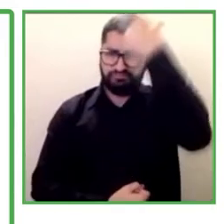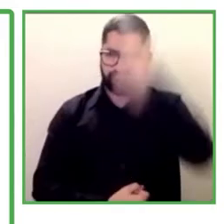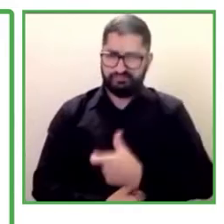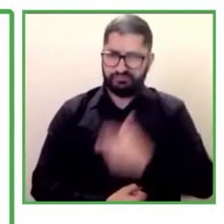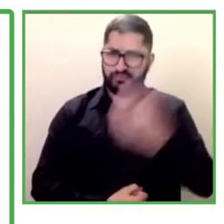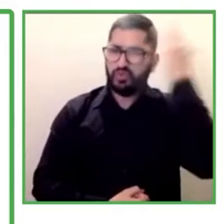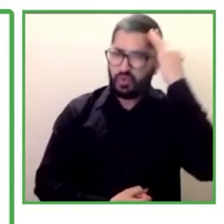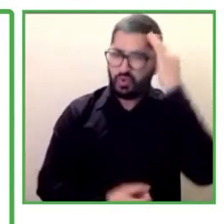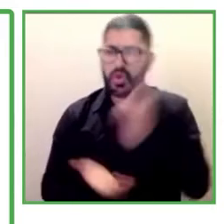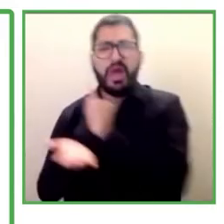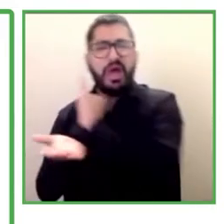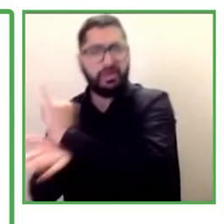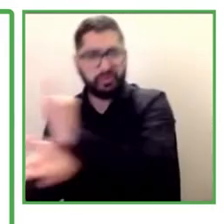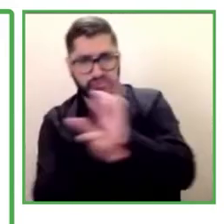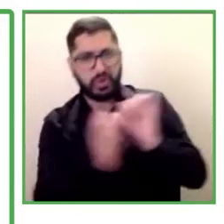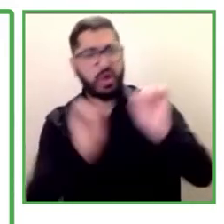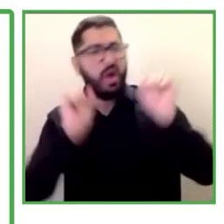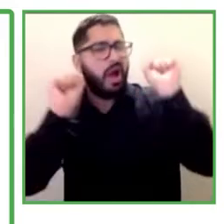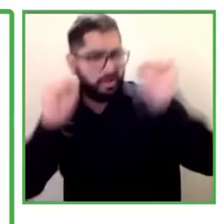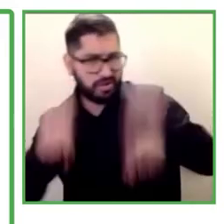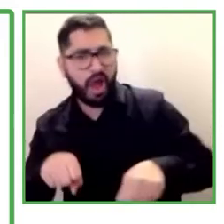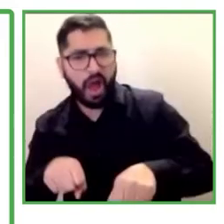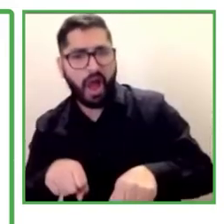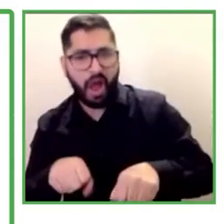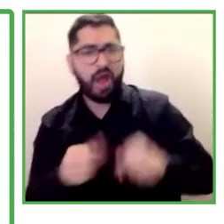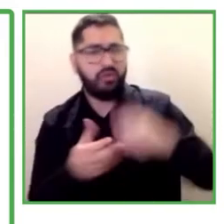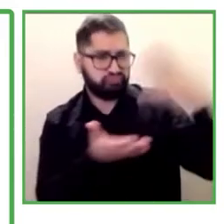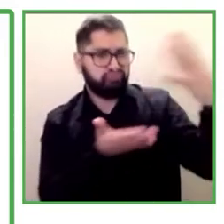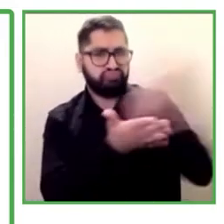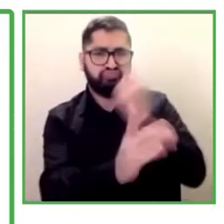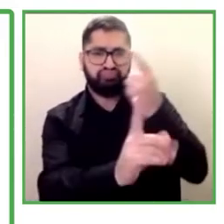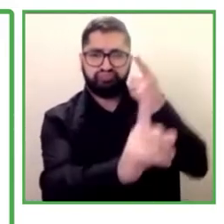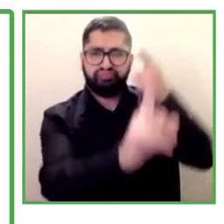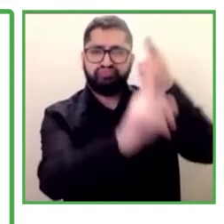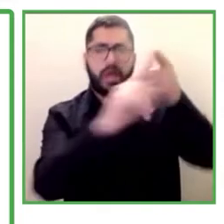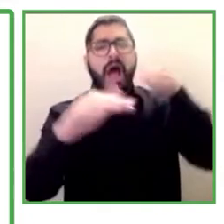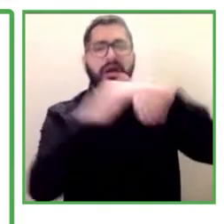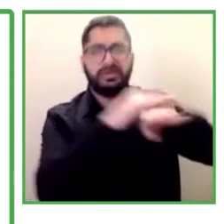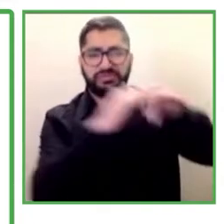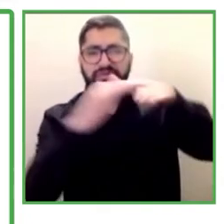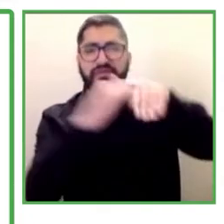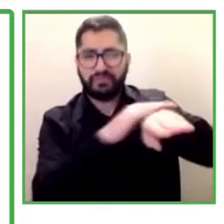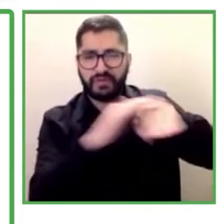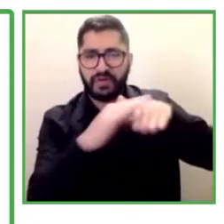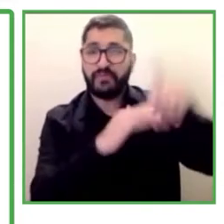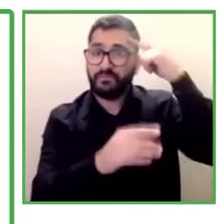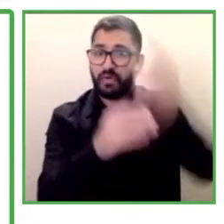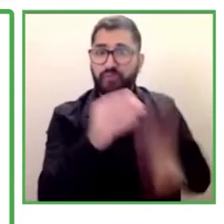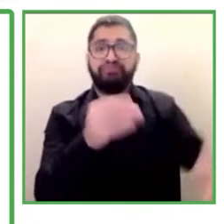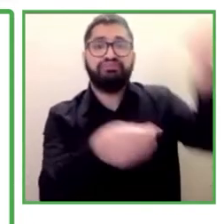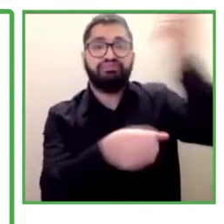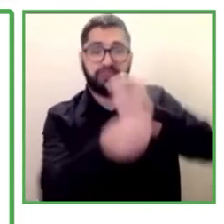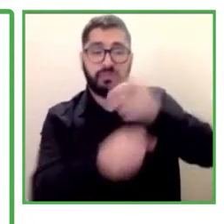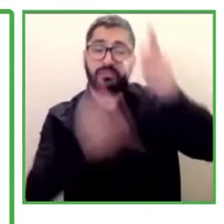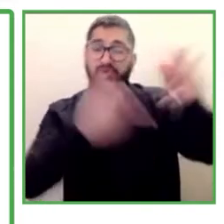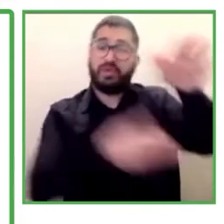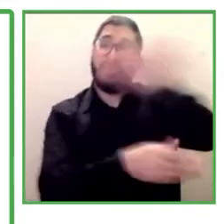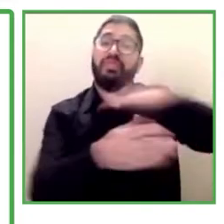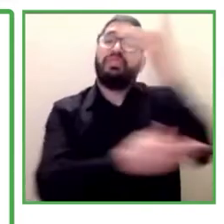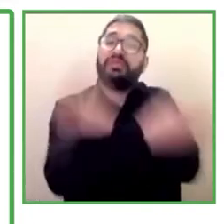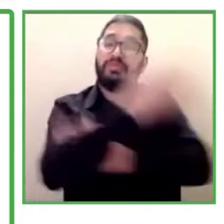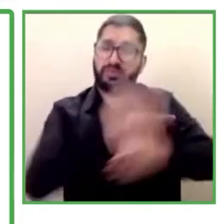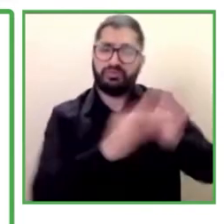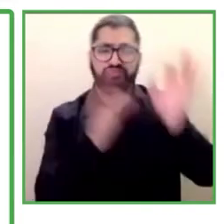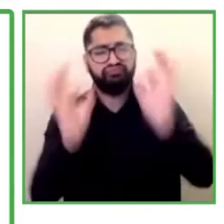acceso, permanencia y promoción de las personas con discapacidad en los servicios convencionales que se le ofrece a cualquier